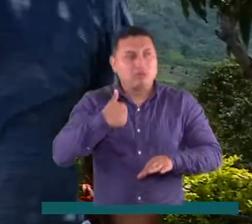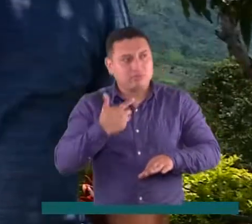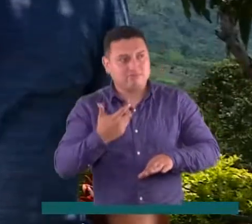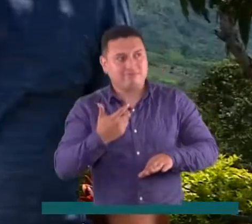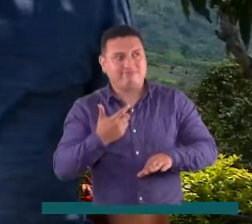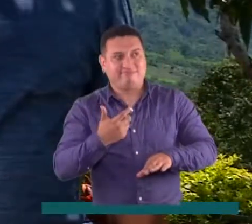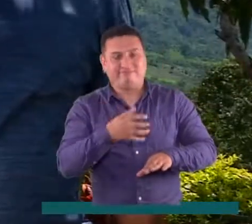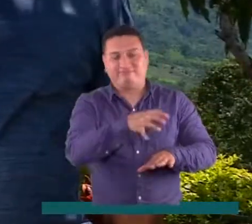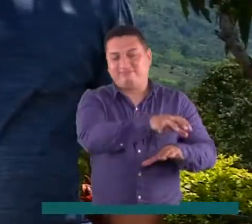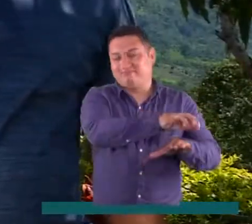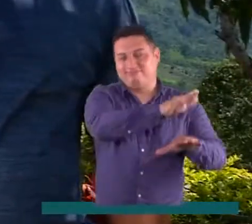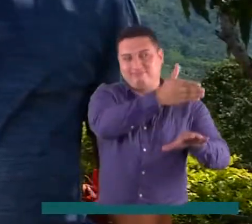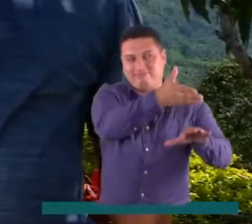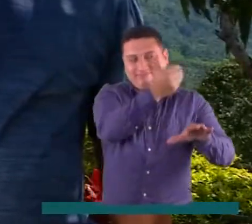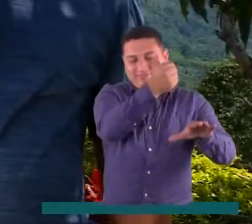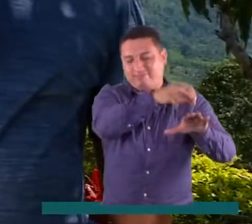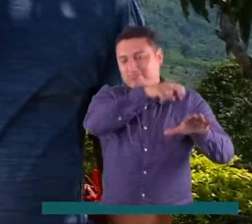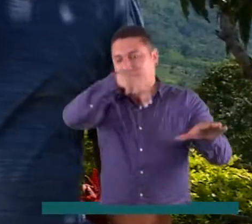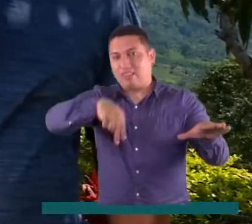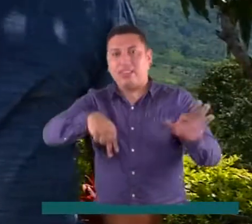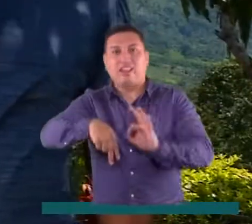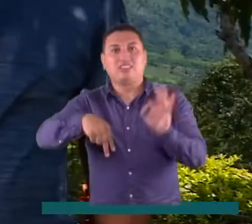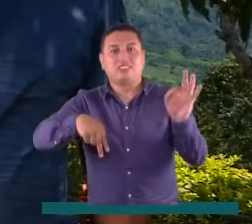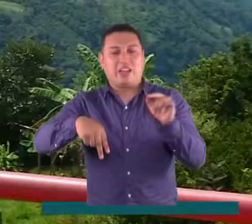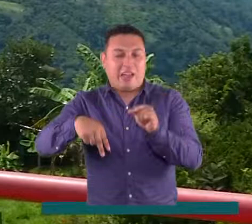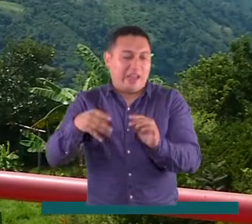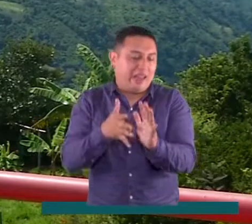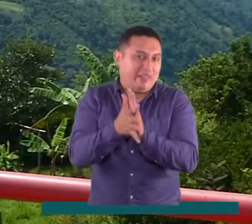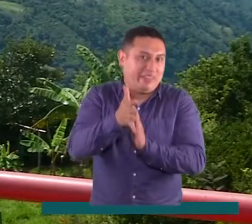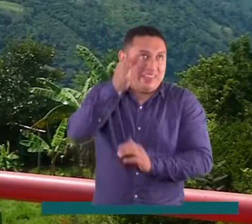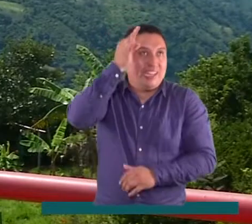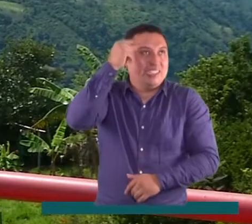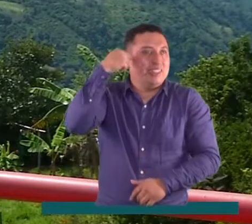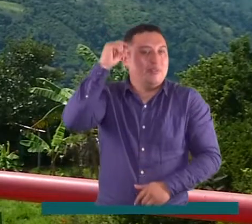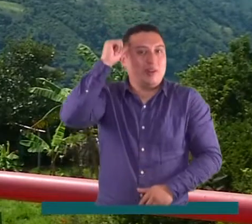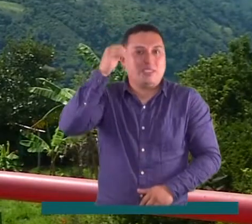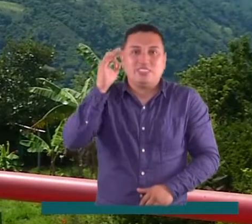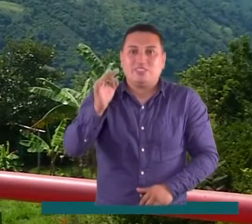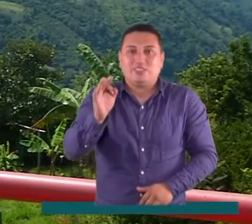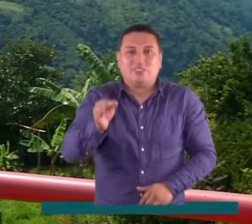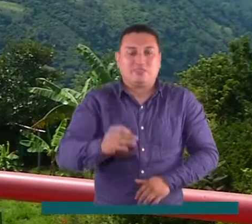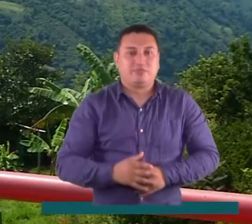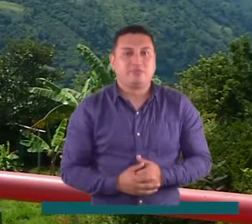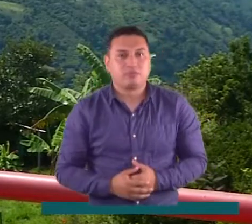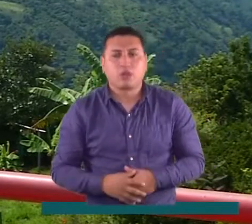llorar y me tocó bajarlo. Esa es una de las anécdotas más. Tu humildad, la manera